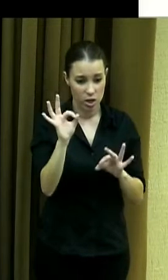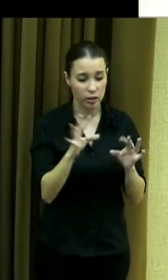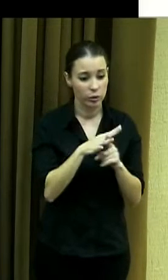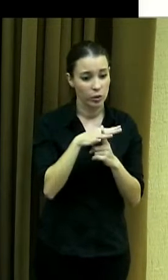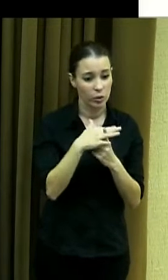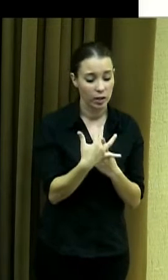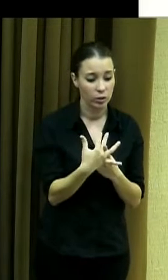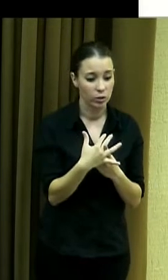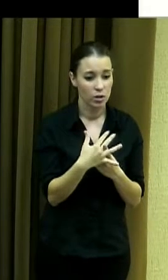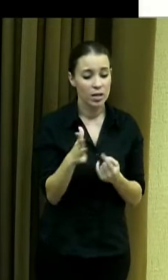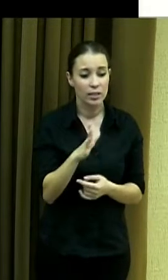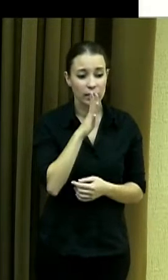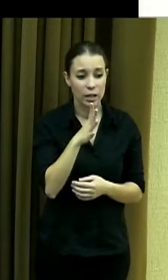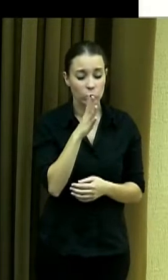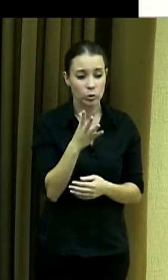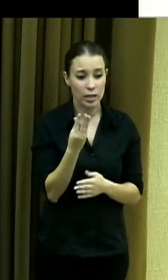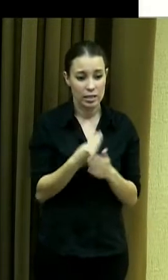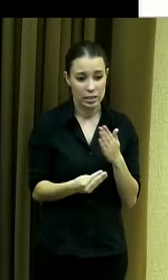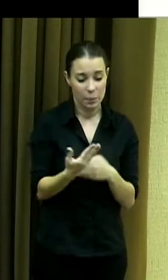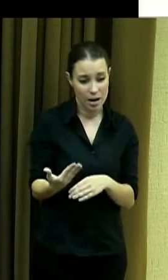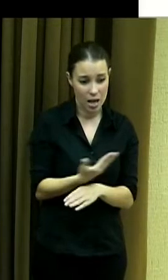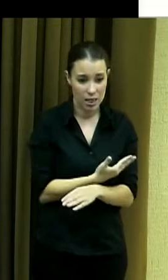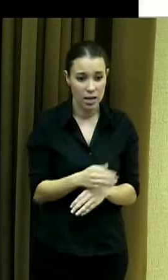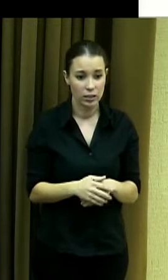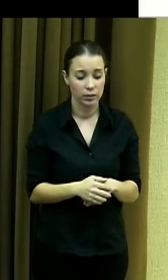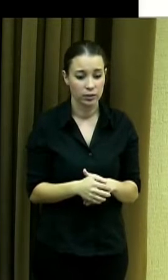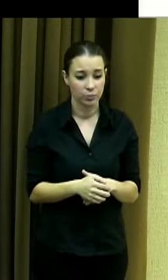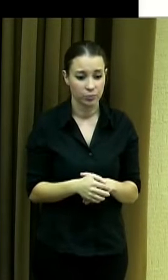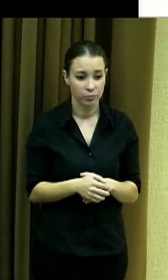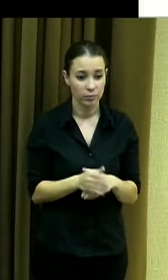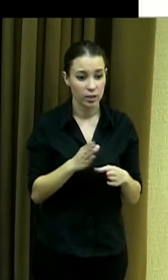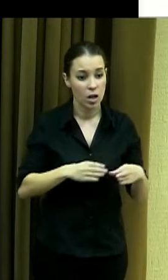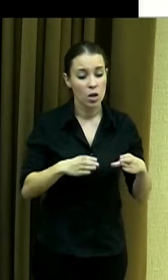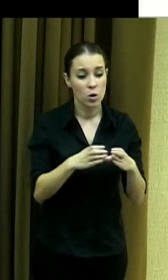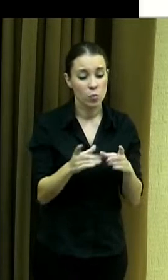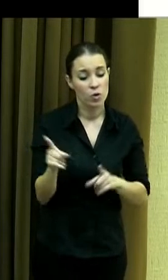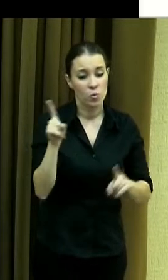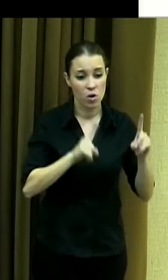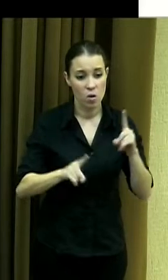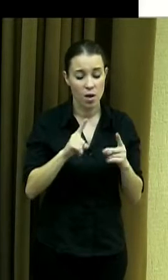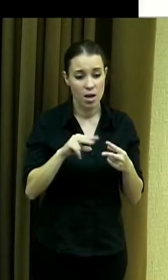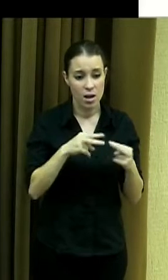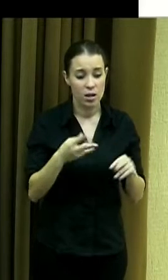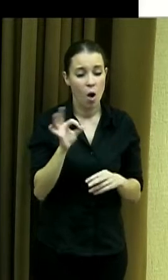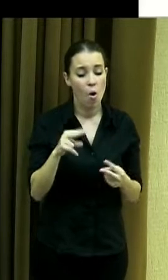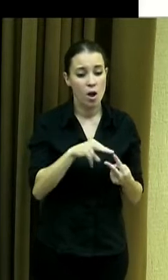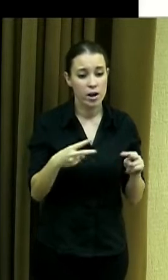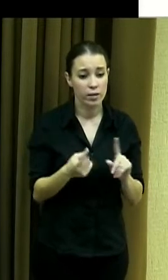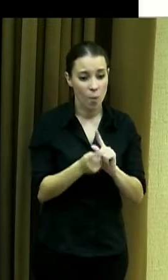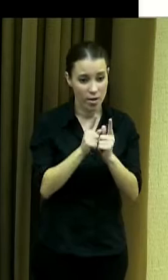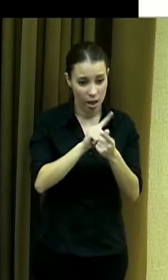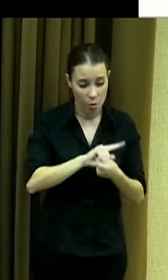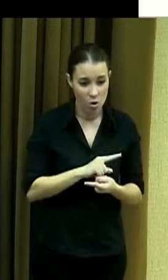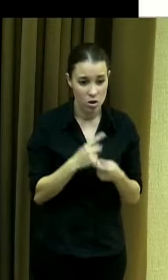casos vamos a tener causas prenatales. El grupo de alteraciones genéticas o genético-metabólicas va a ser el más